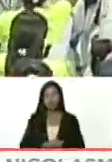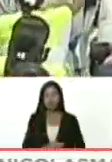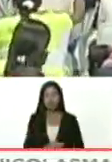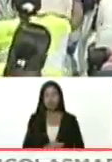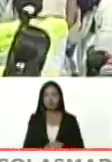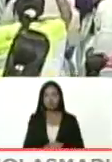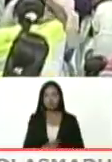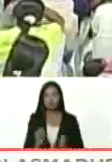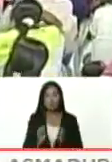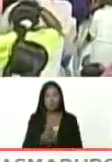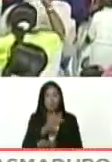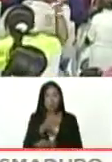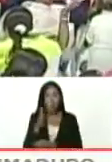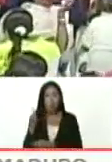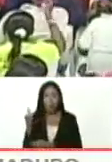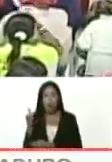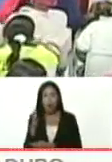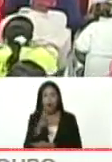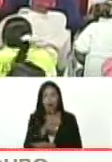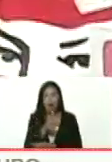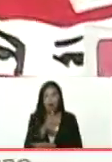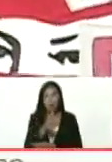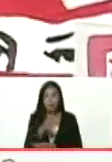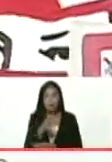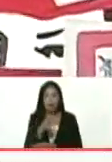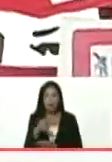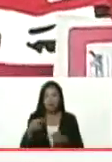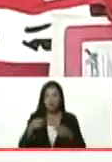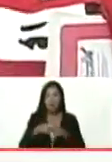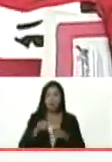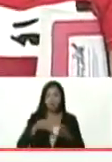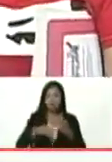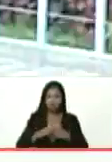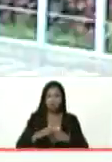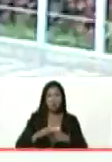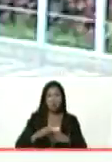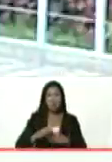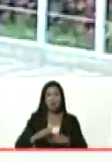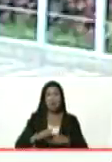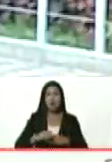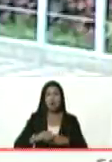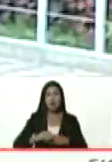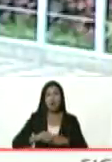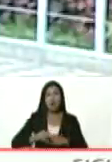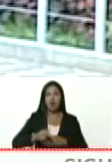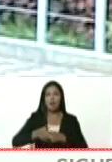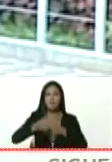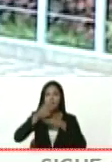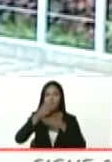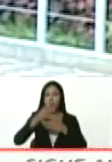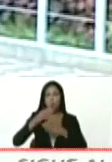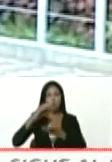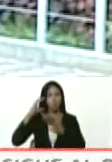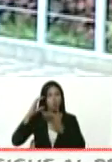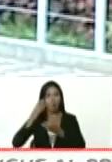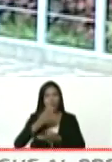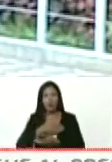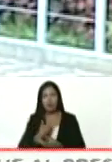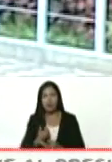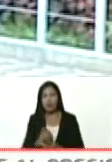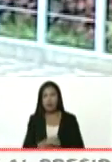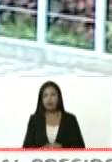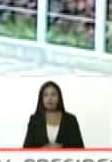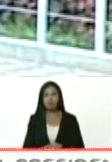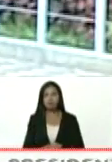Con armas. Con sus fusiles, con sus lanzamisiles,